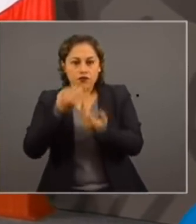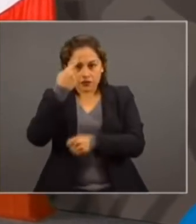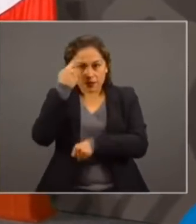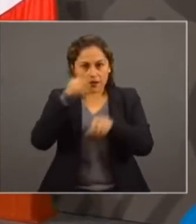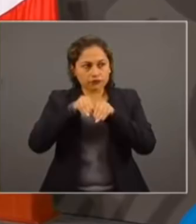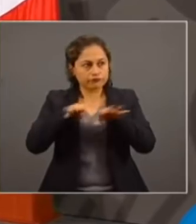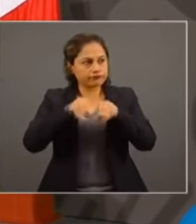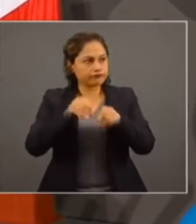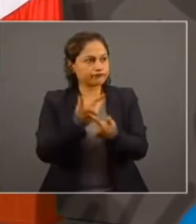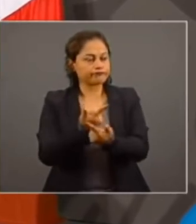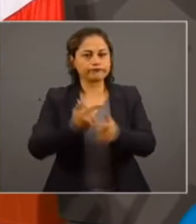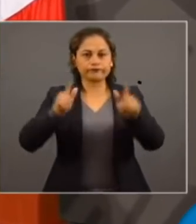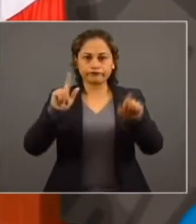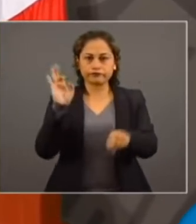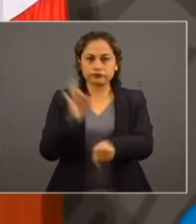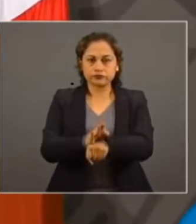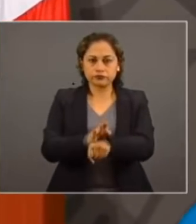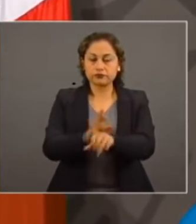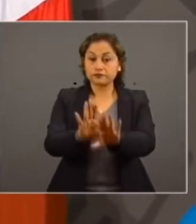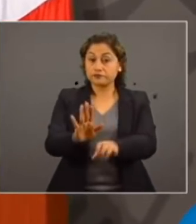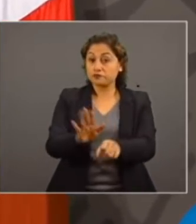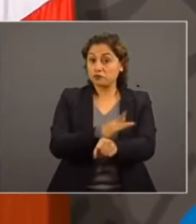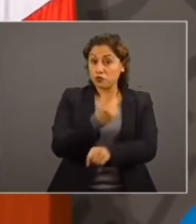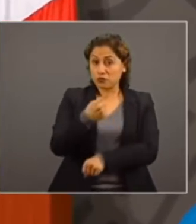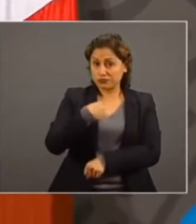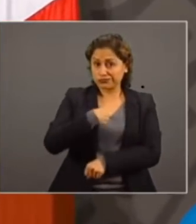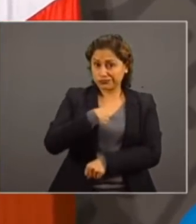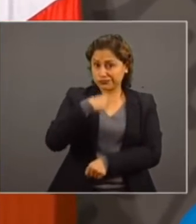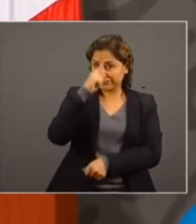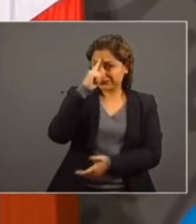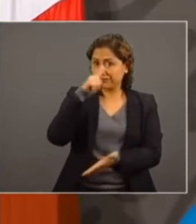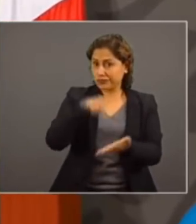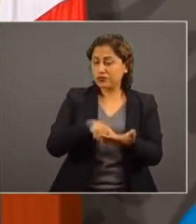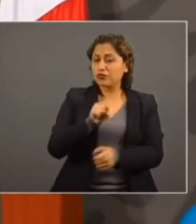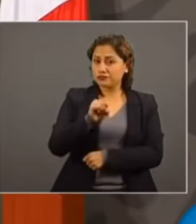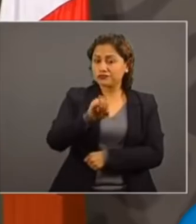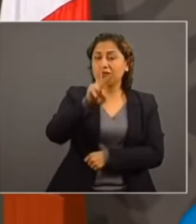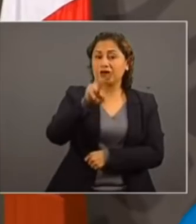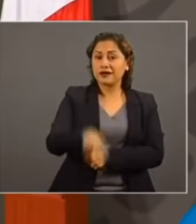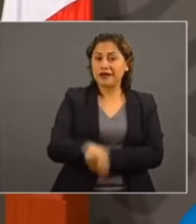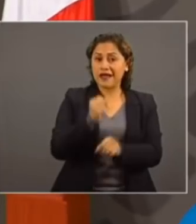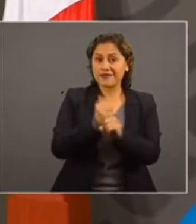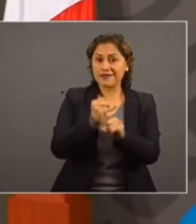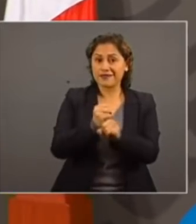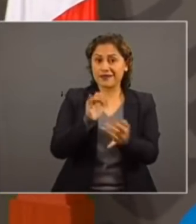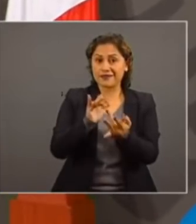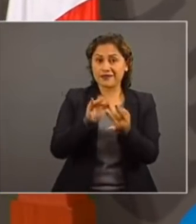porque si yo creo que fue un antes y un después en el caso de las redes sociales lo que sucedió hace unos días